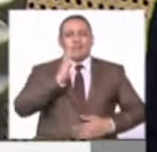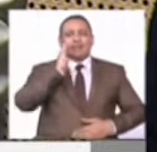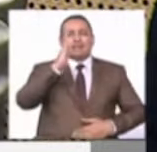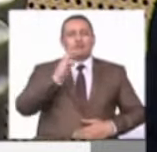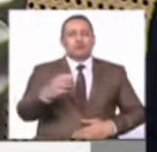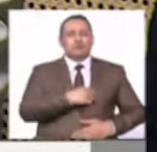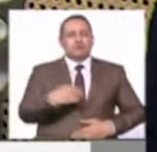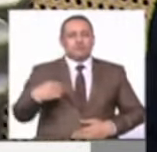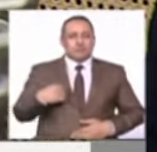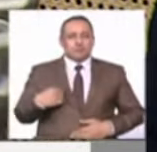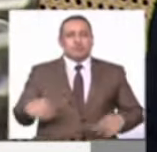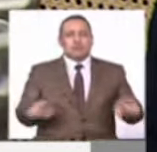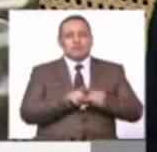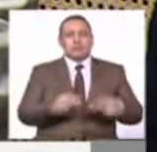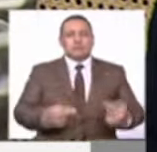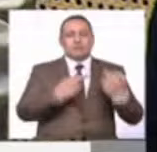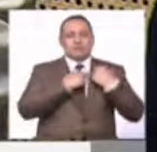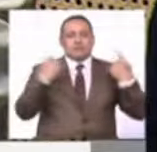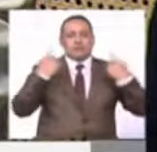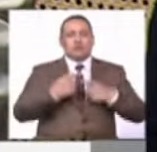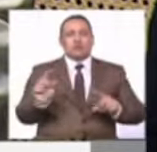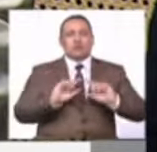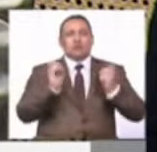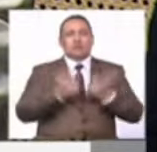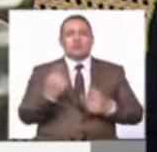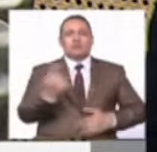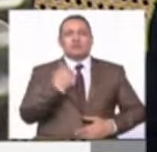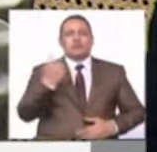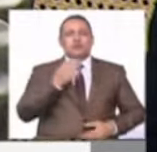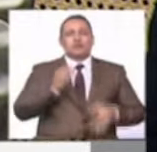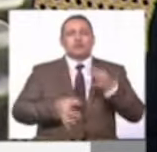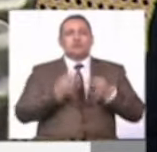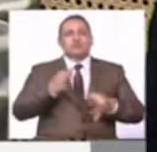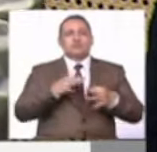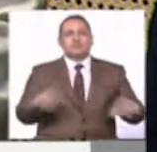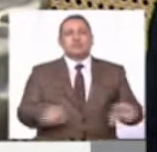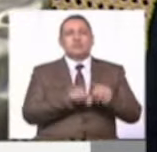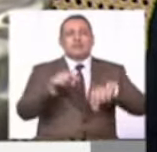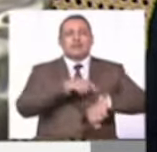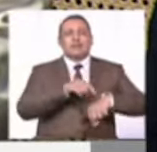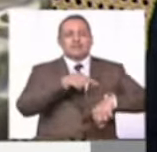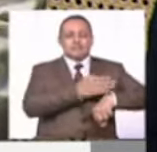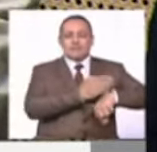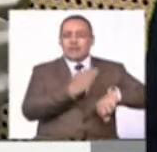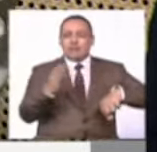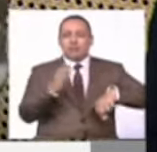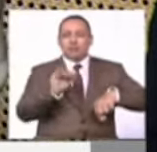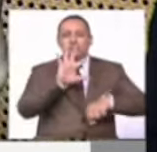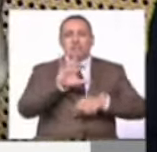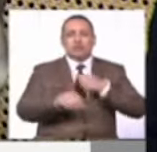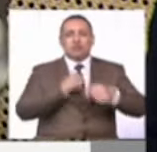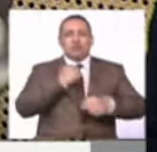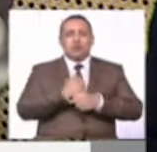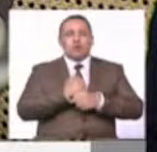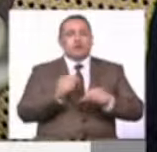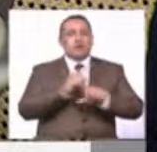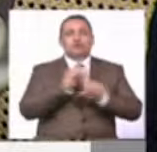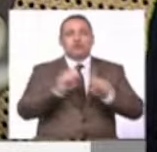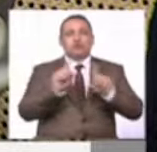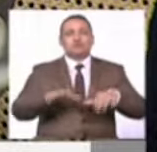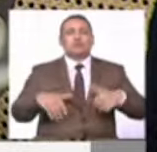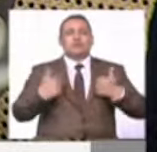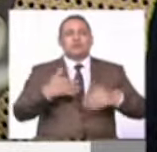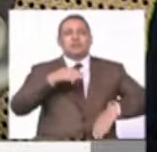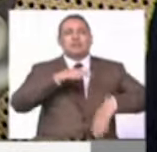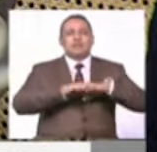los miembros titulares de la junta Nacional de Justicia es de 5 años el cual no puede ser